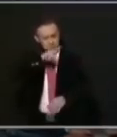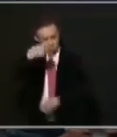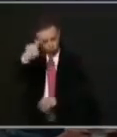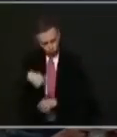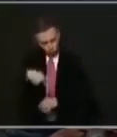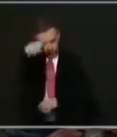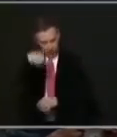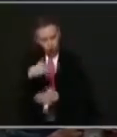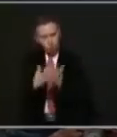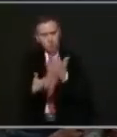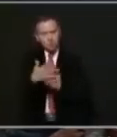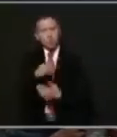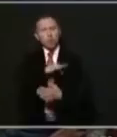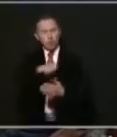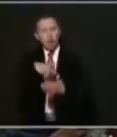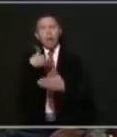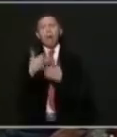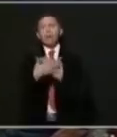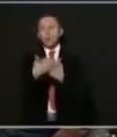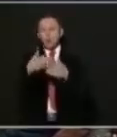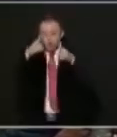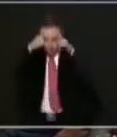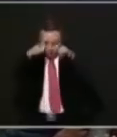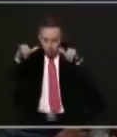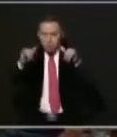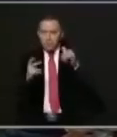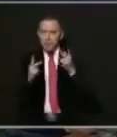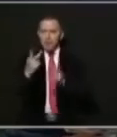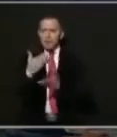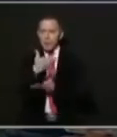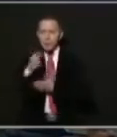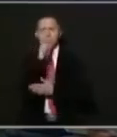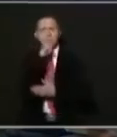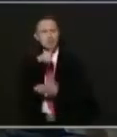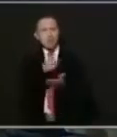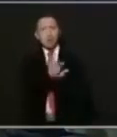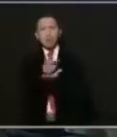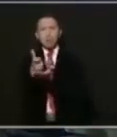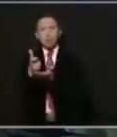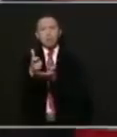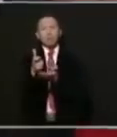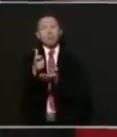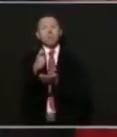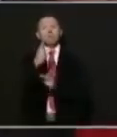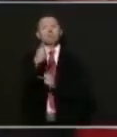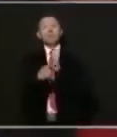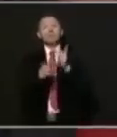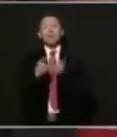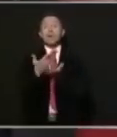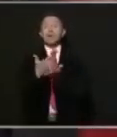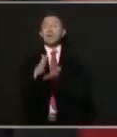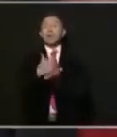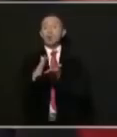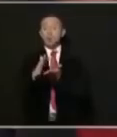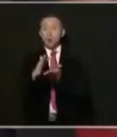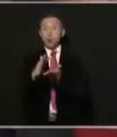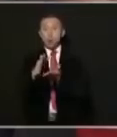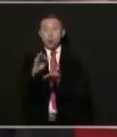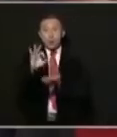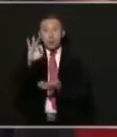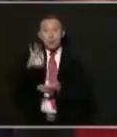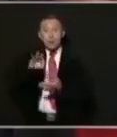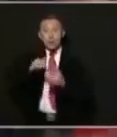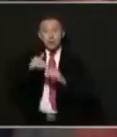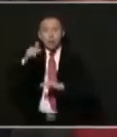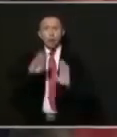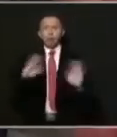pagar esos créditos sin intereses, y va a ser a la palabra,